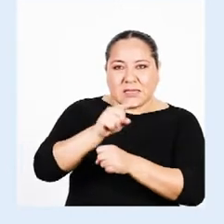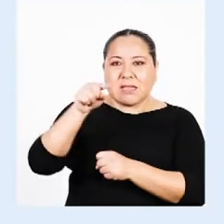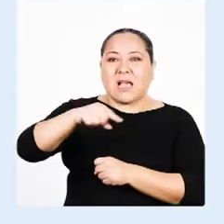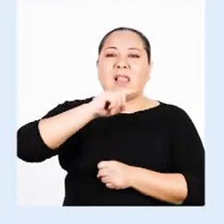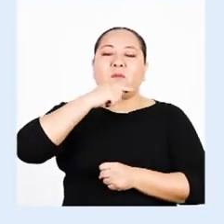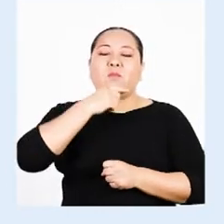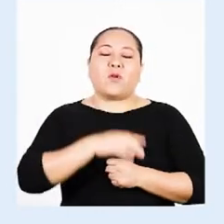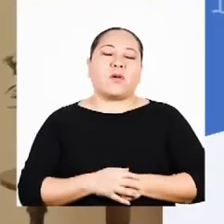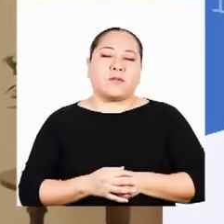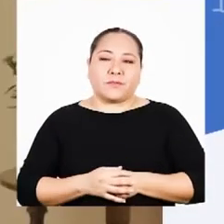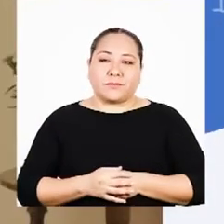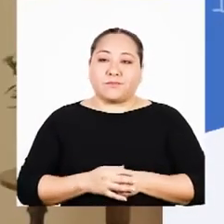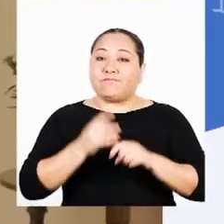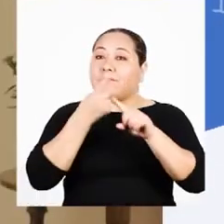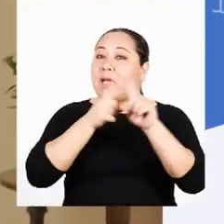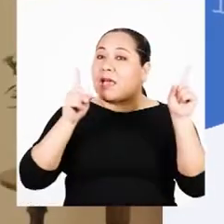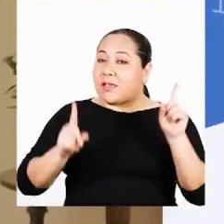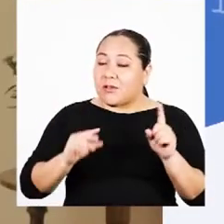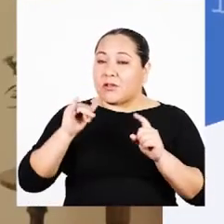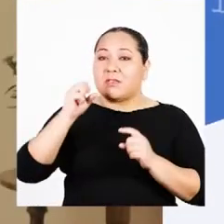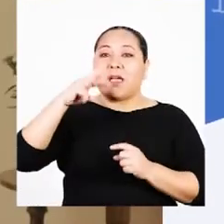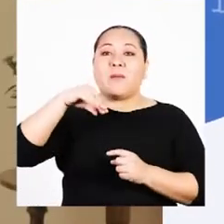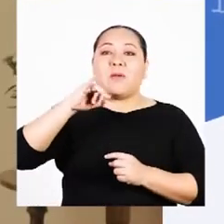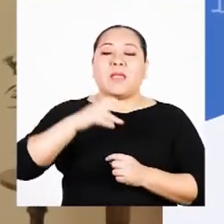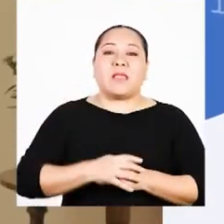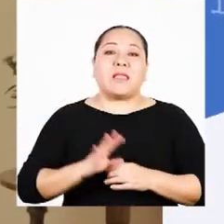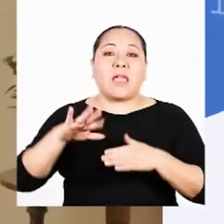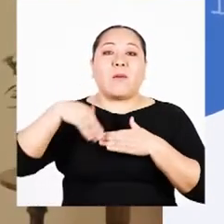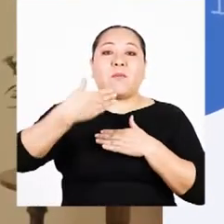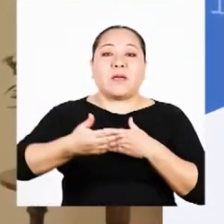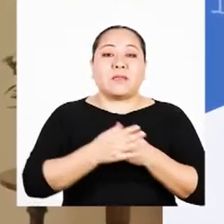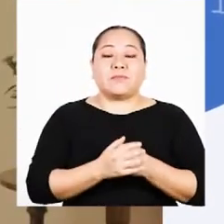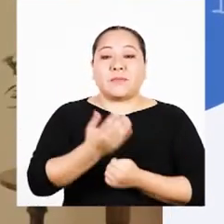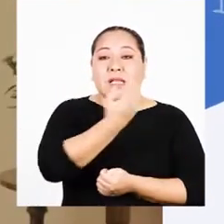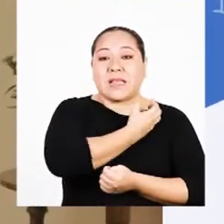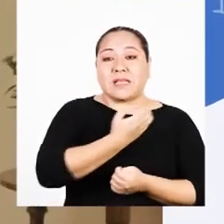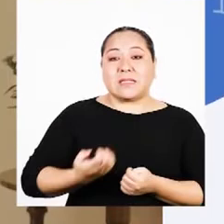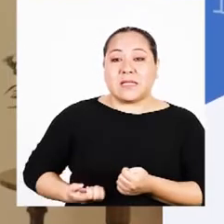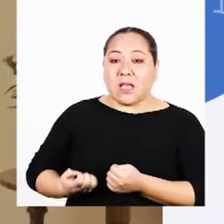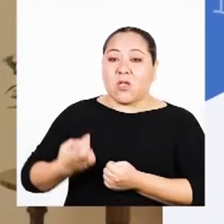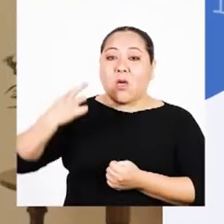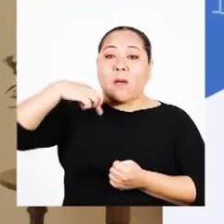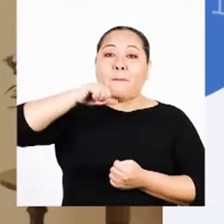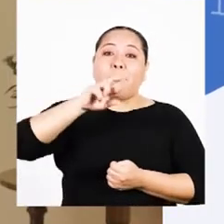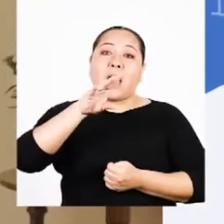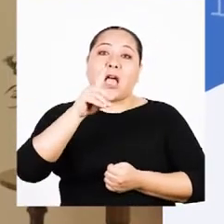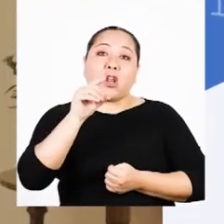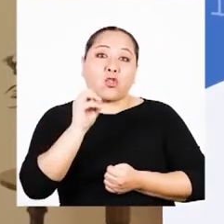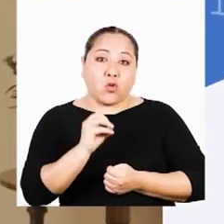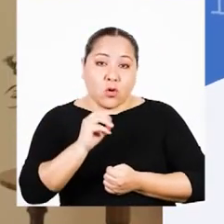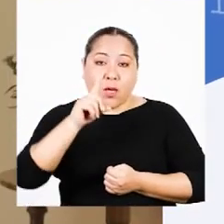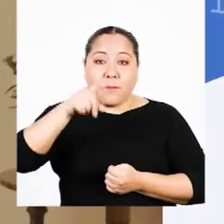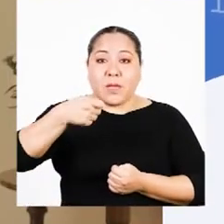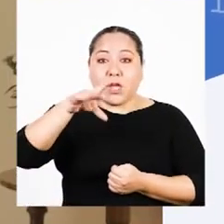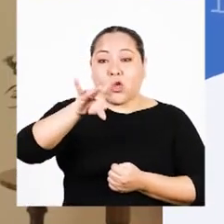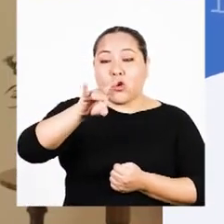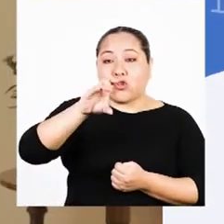la mujer. Sin embargo, Yamile, con la llegada del gobierno del presidente Manuel Pardo